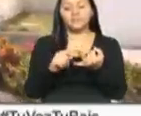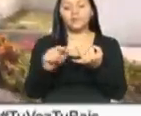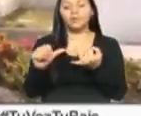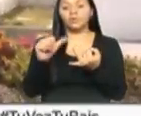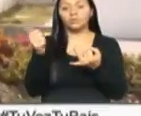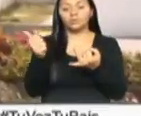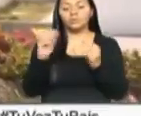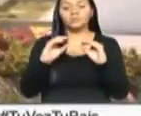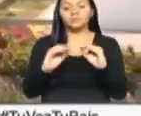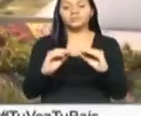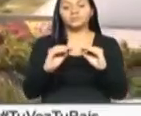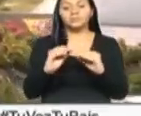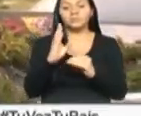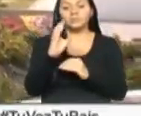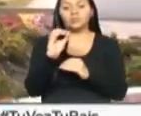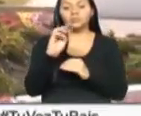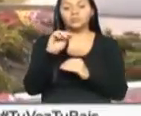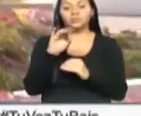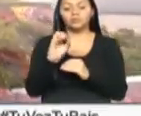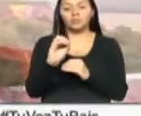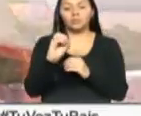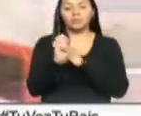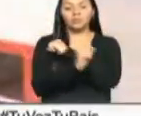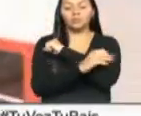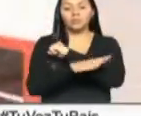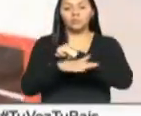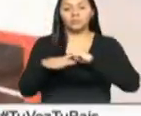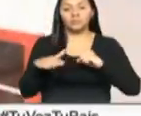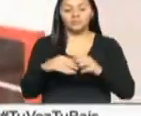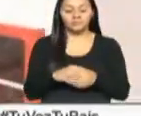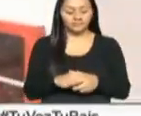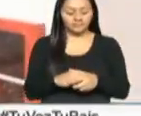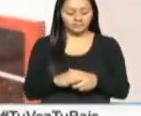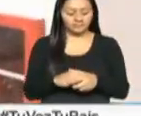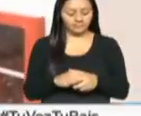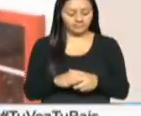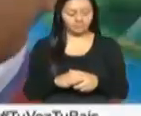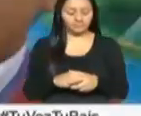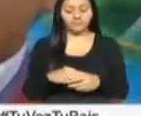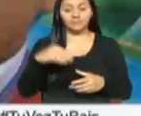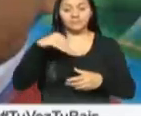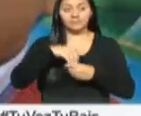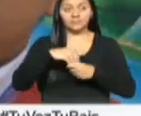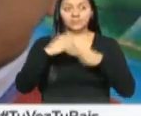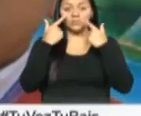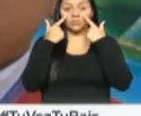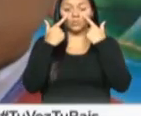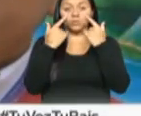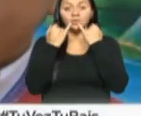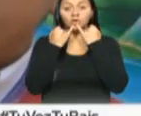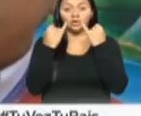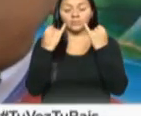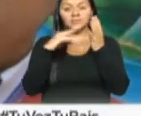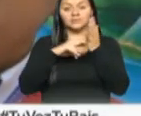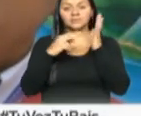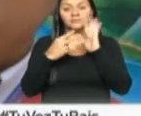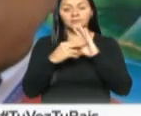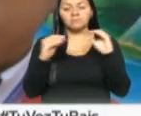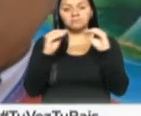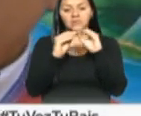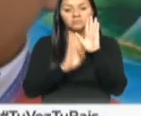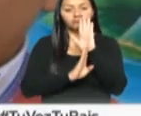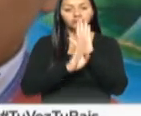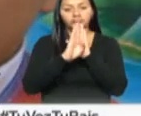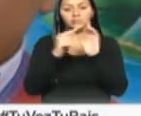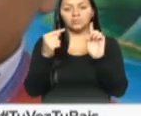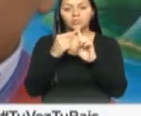unidad educativa Bosco Huizuma, en Morona, Santiago. La guardiana tiene que ir fortaleciendo y desarrollando sobre